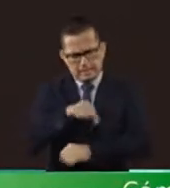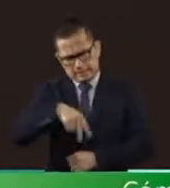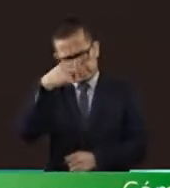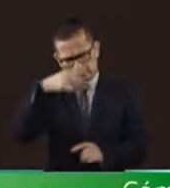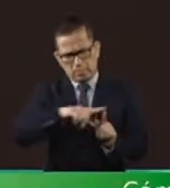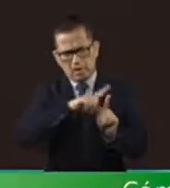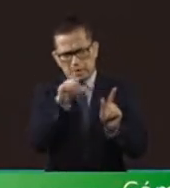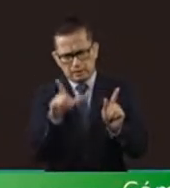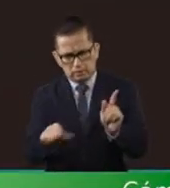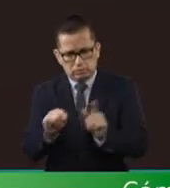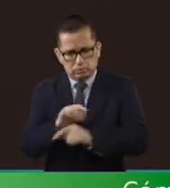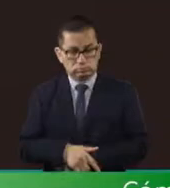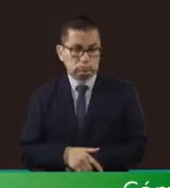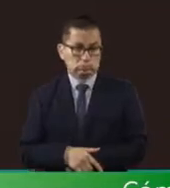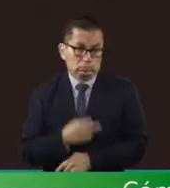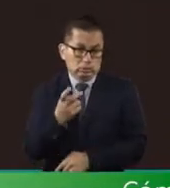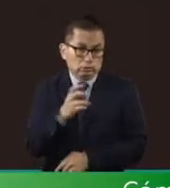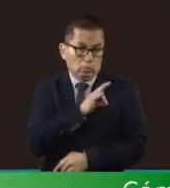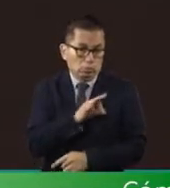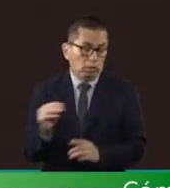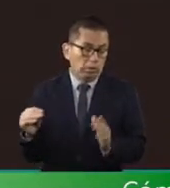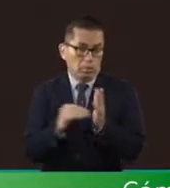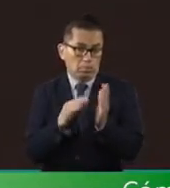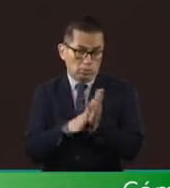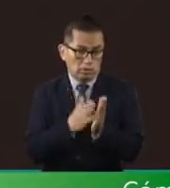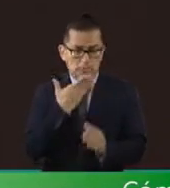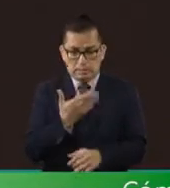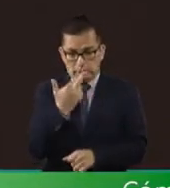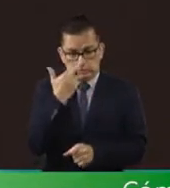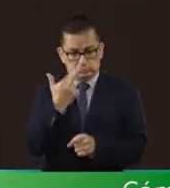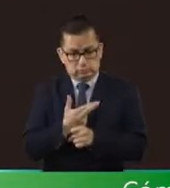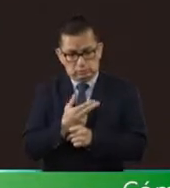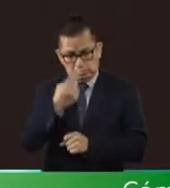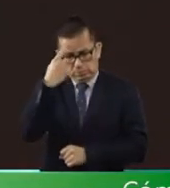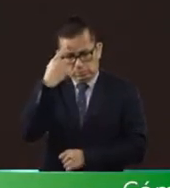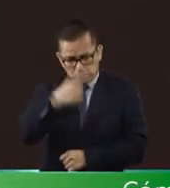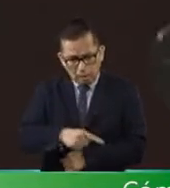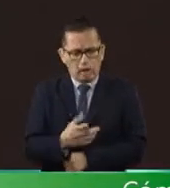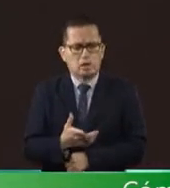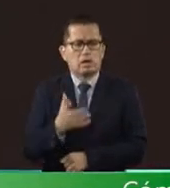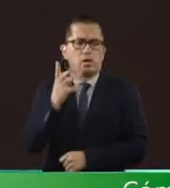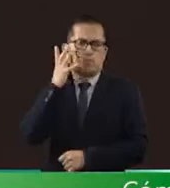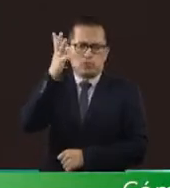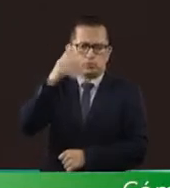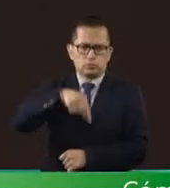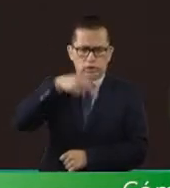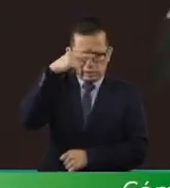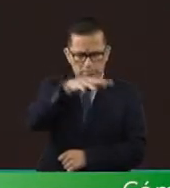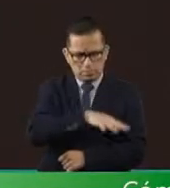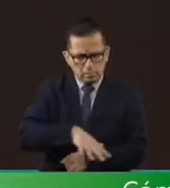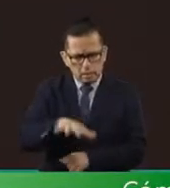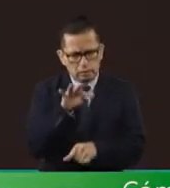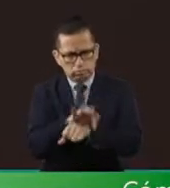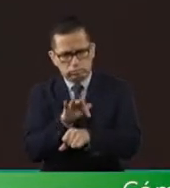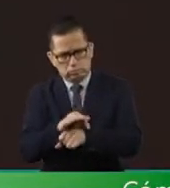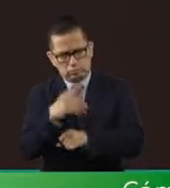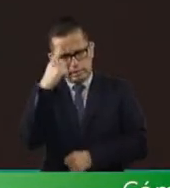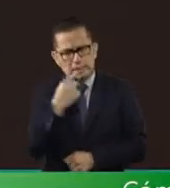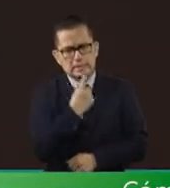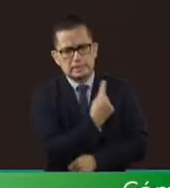etcétera esa sería una manera responsable de responderle al futuro a la niñez a las